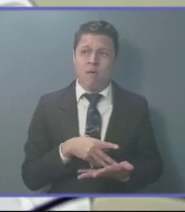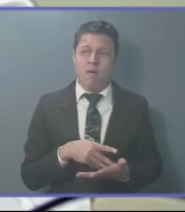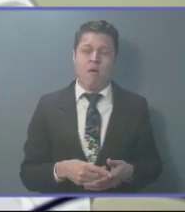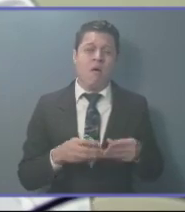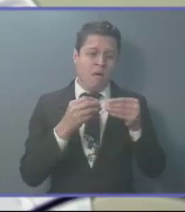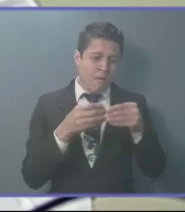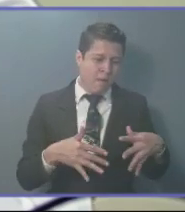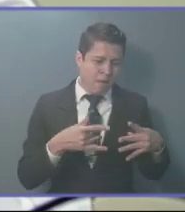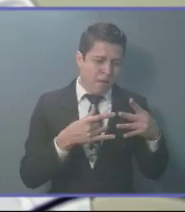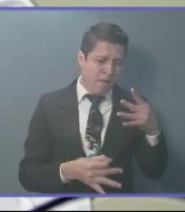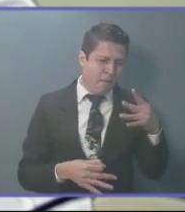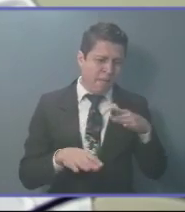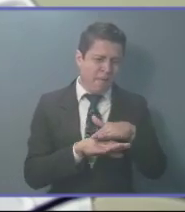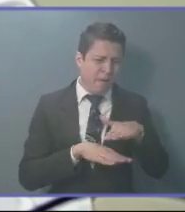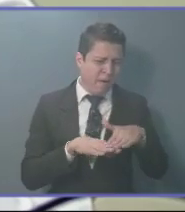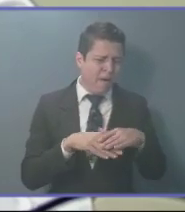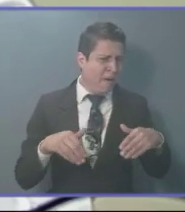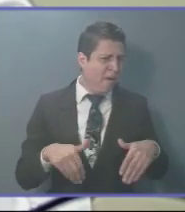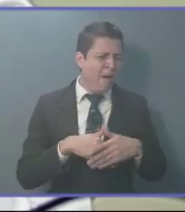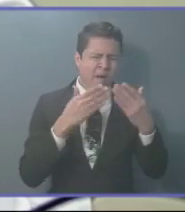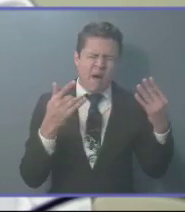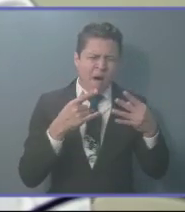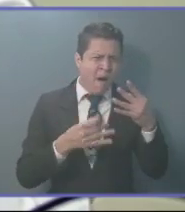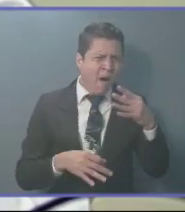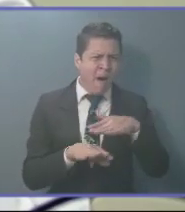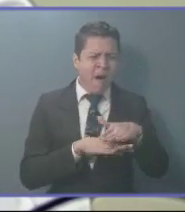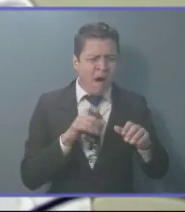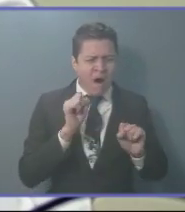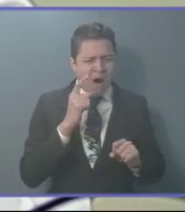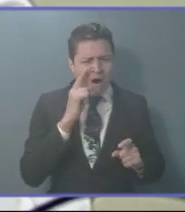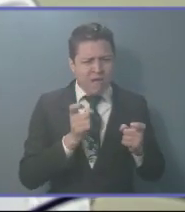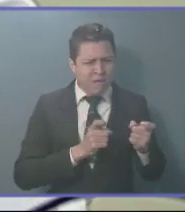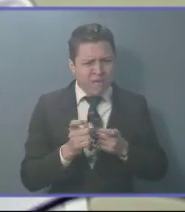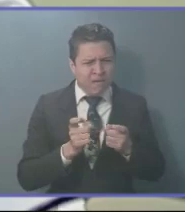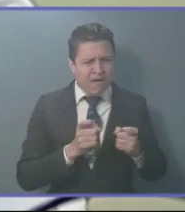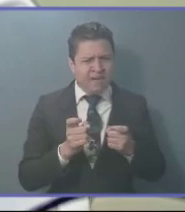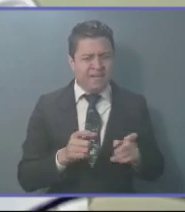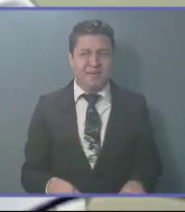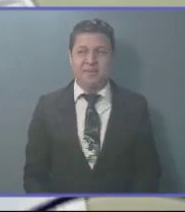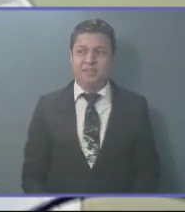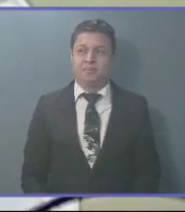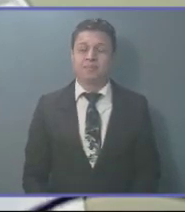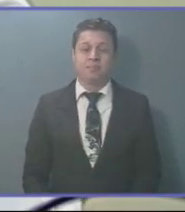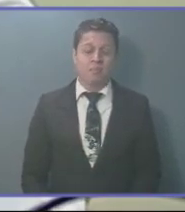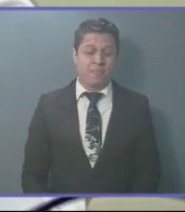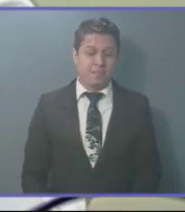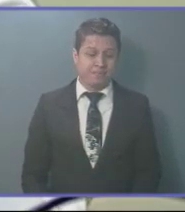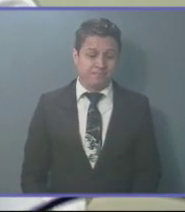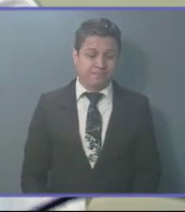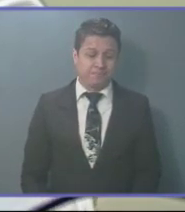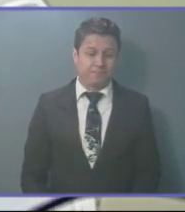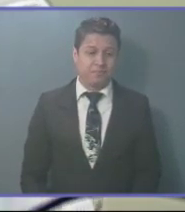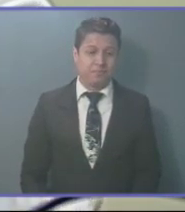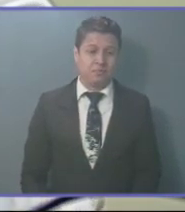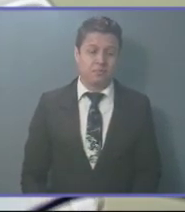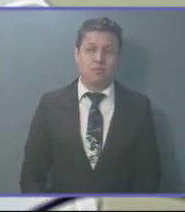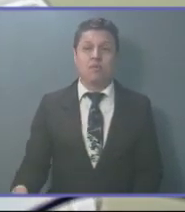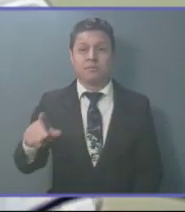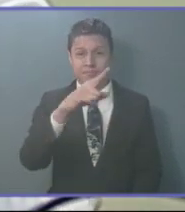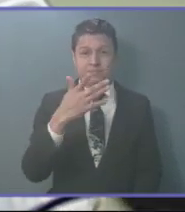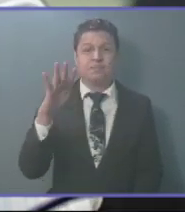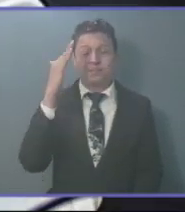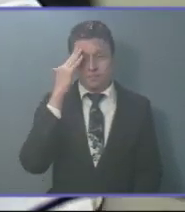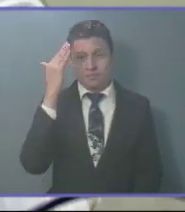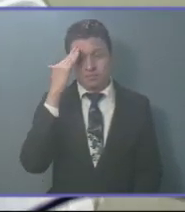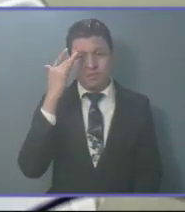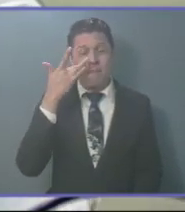quede sin una legislación que nos defienda, pero sobre todo que nos permita afrontar. Usted sabe la